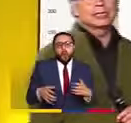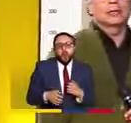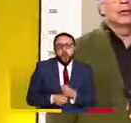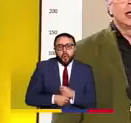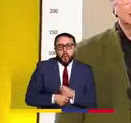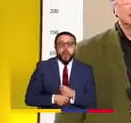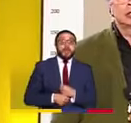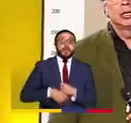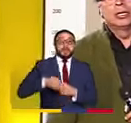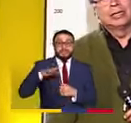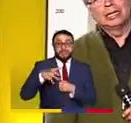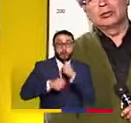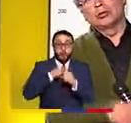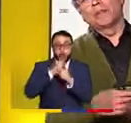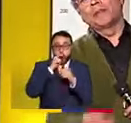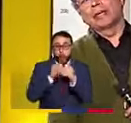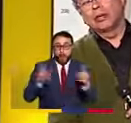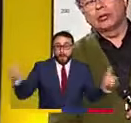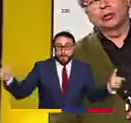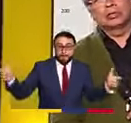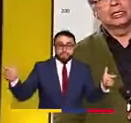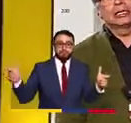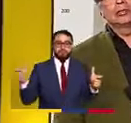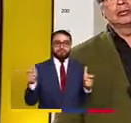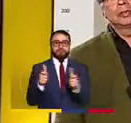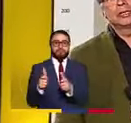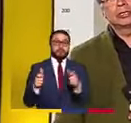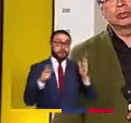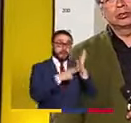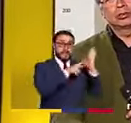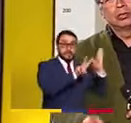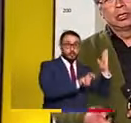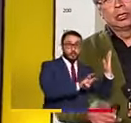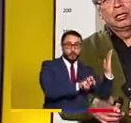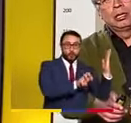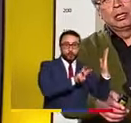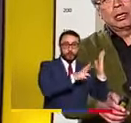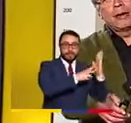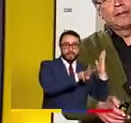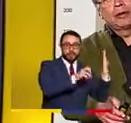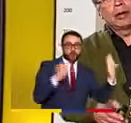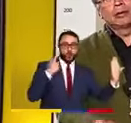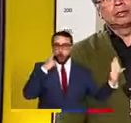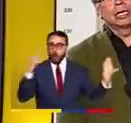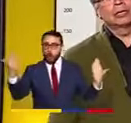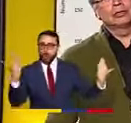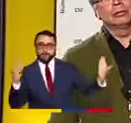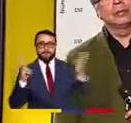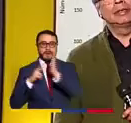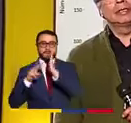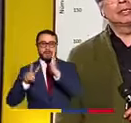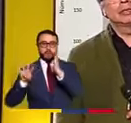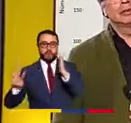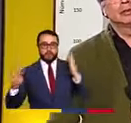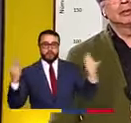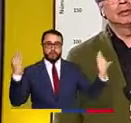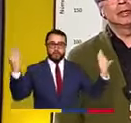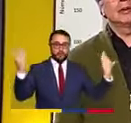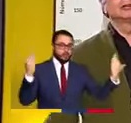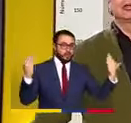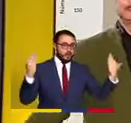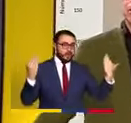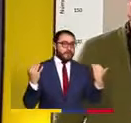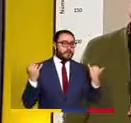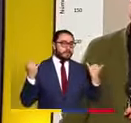menores de 5 años de todo el periodo, desde el 2018, Cambio a contar el 2025